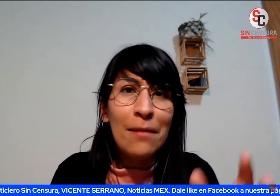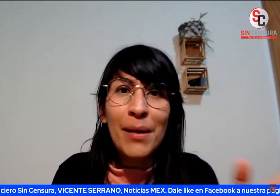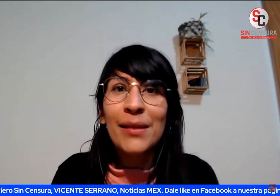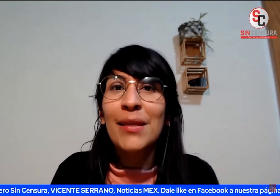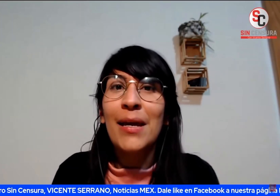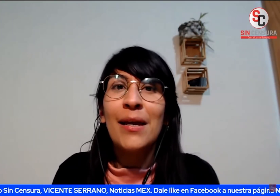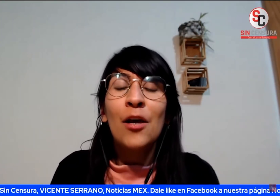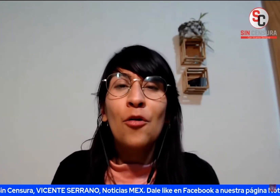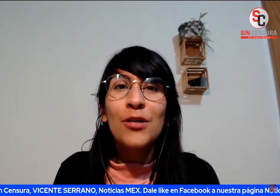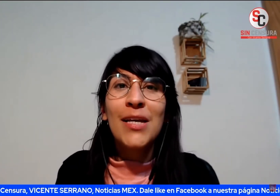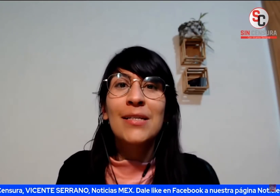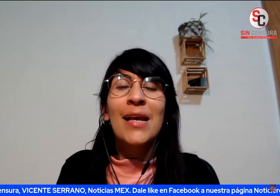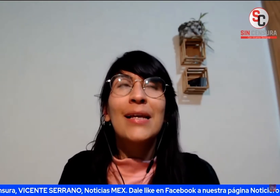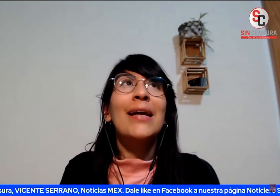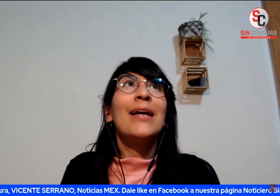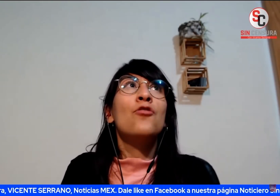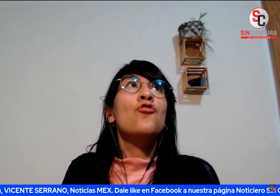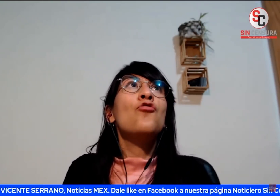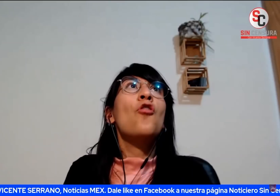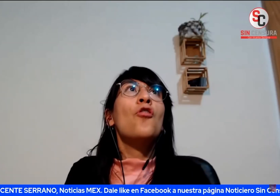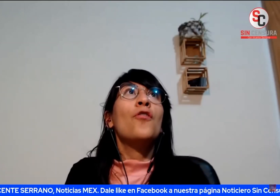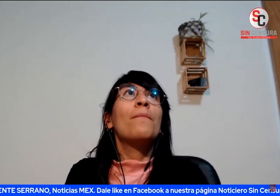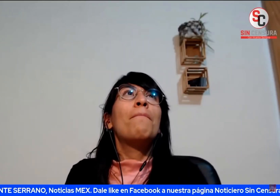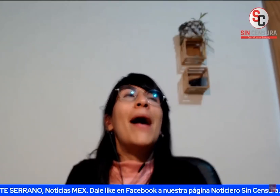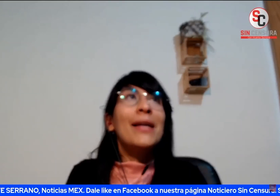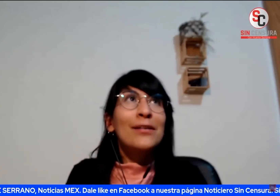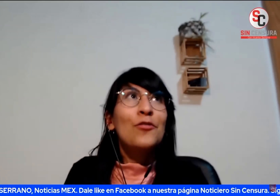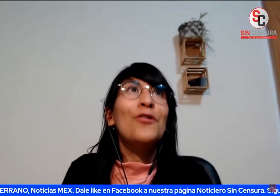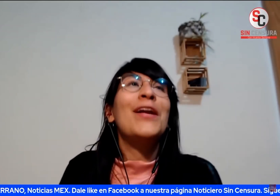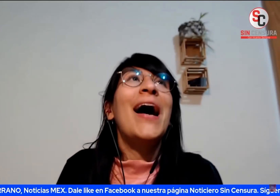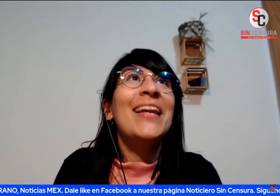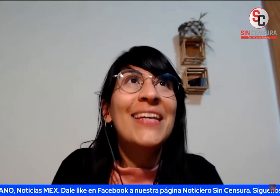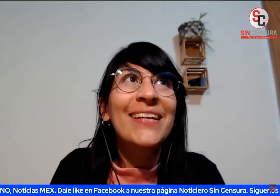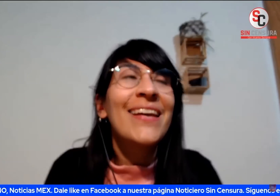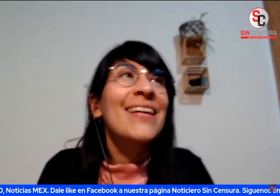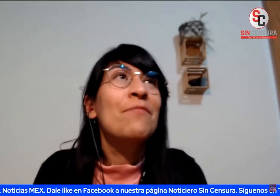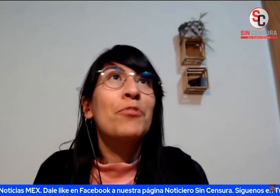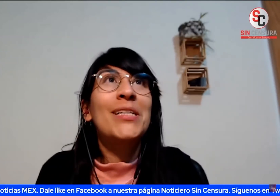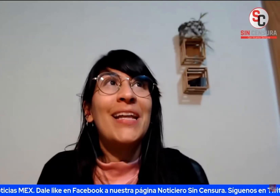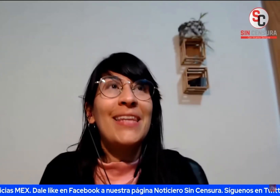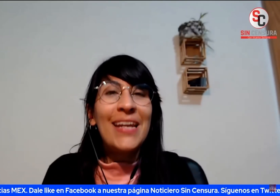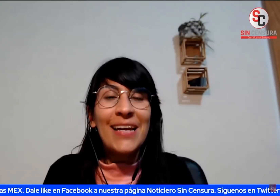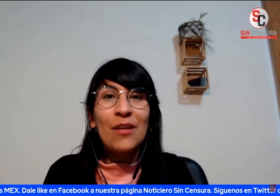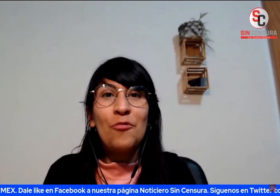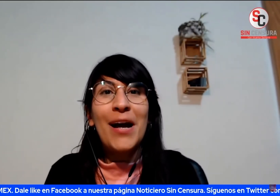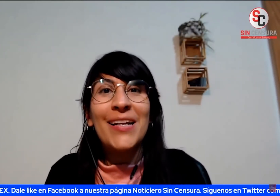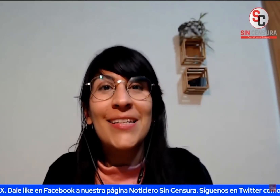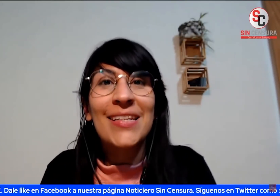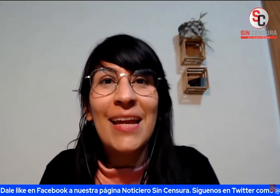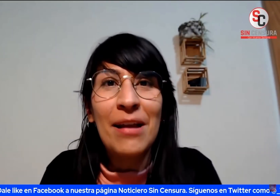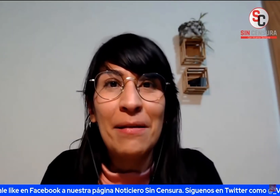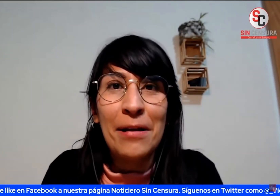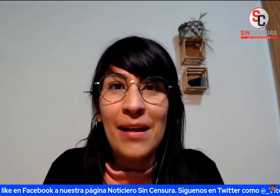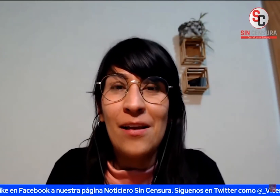tuiteando totalmente cosas que no van con alguien pues que tiene que